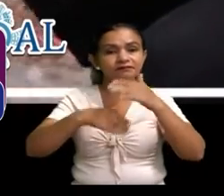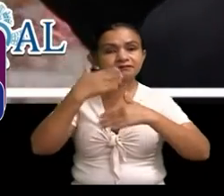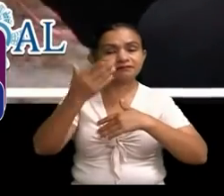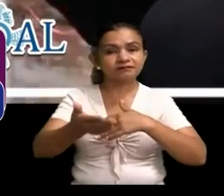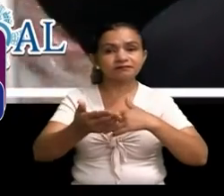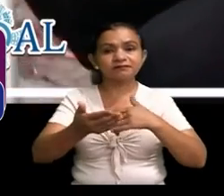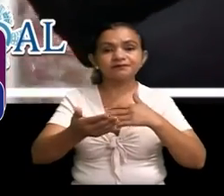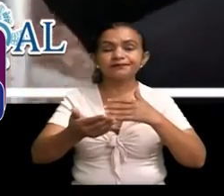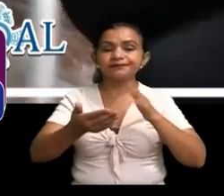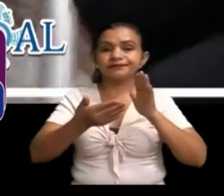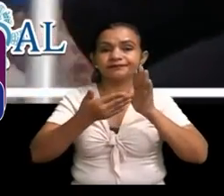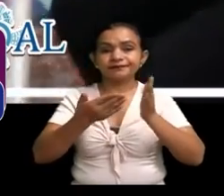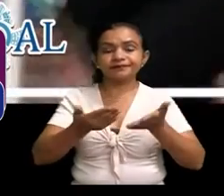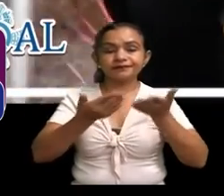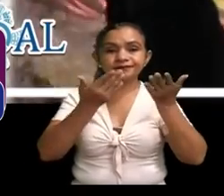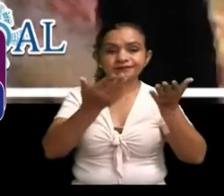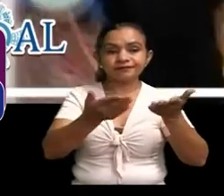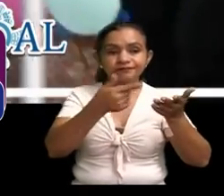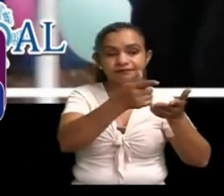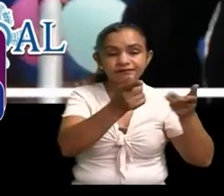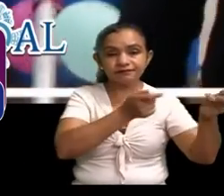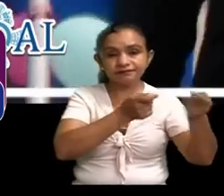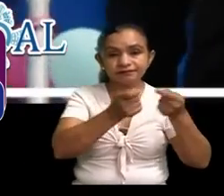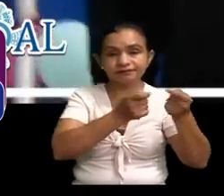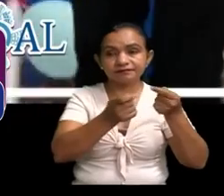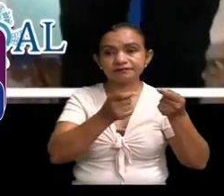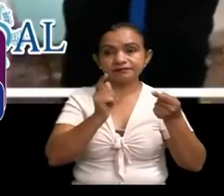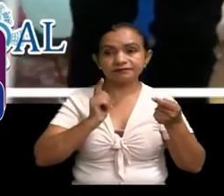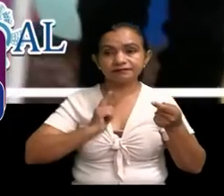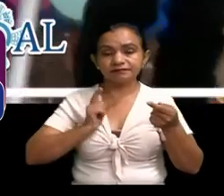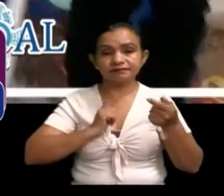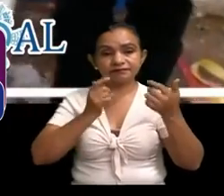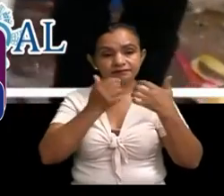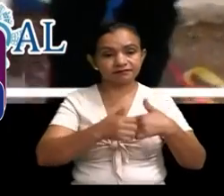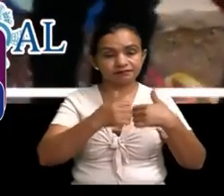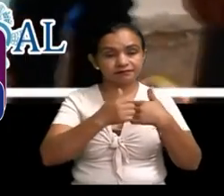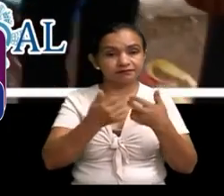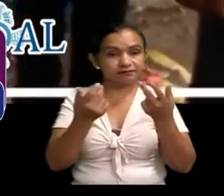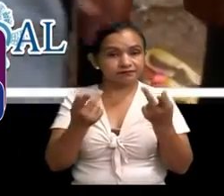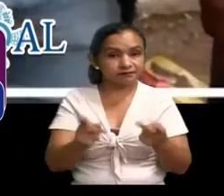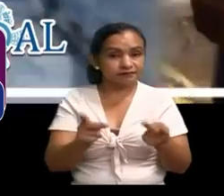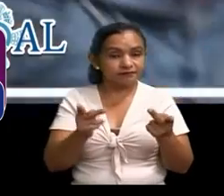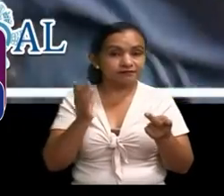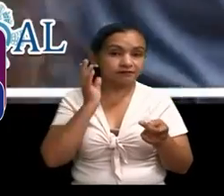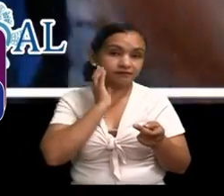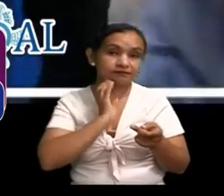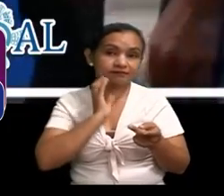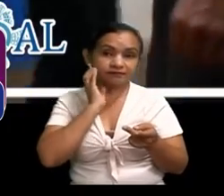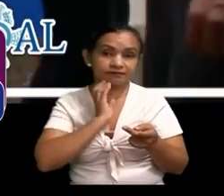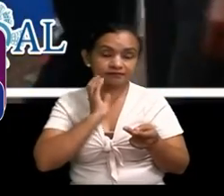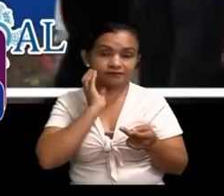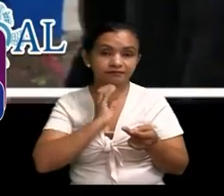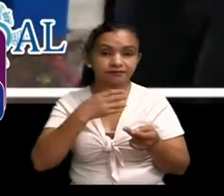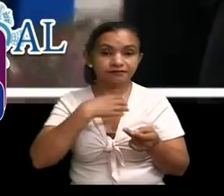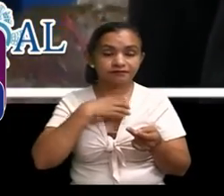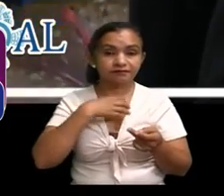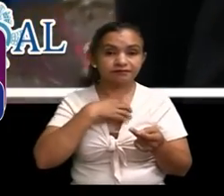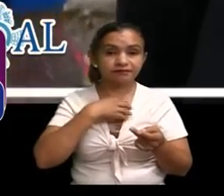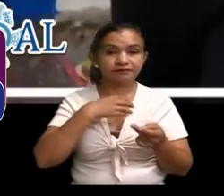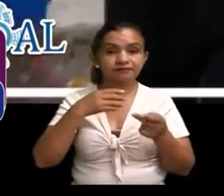se lo entregamos en Acal, ellos lo administran al final porque tienen sus empresitas, pero son experiencias que se pueden